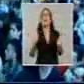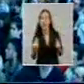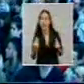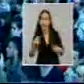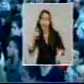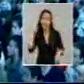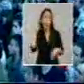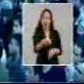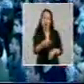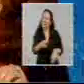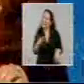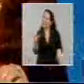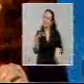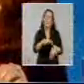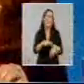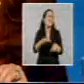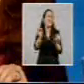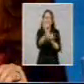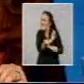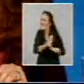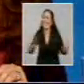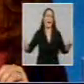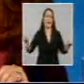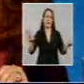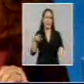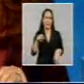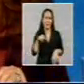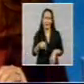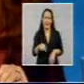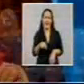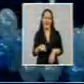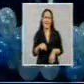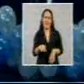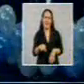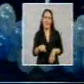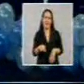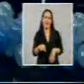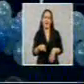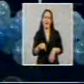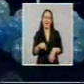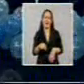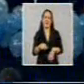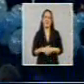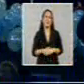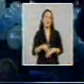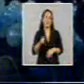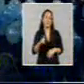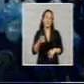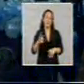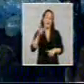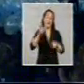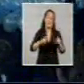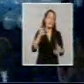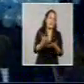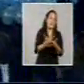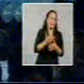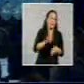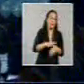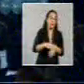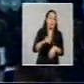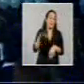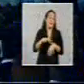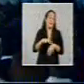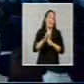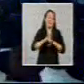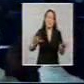de los flagelos más terribles que azotan a la humanidad y que tantos seres